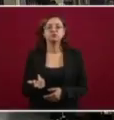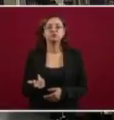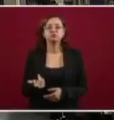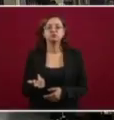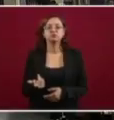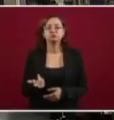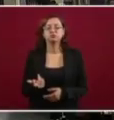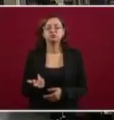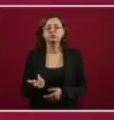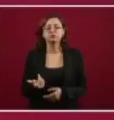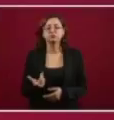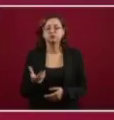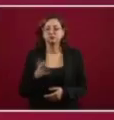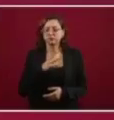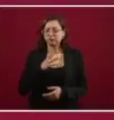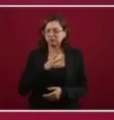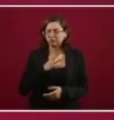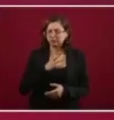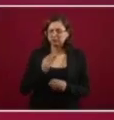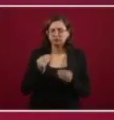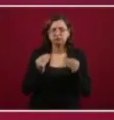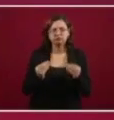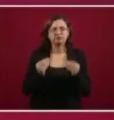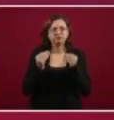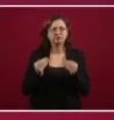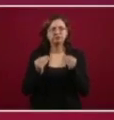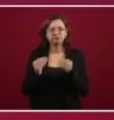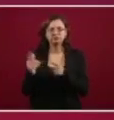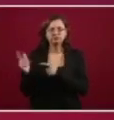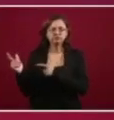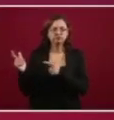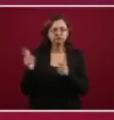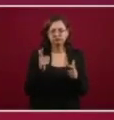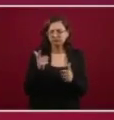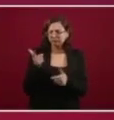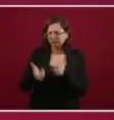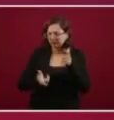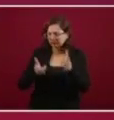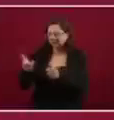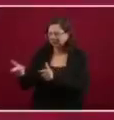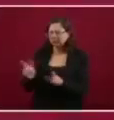número de armas y dos personas